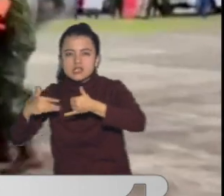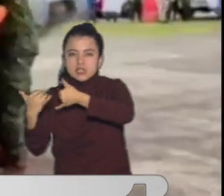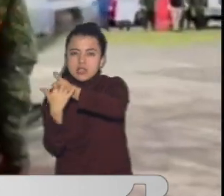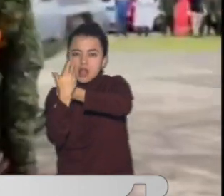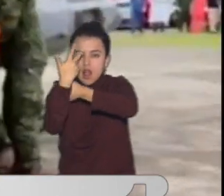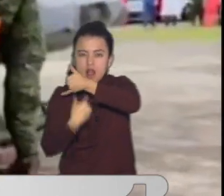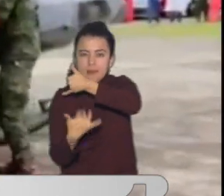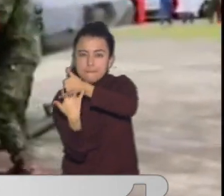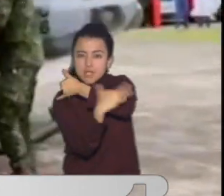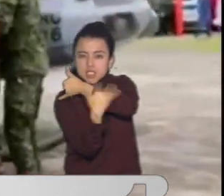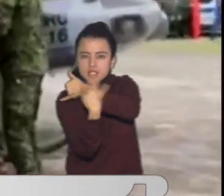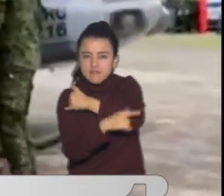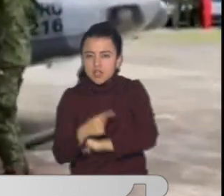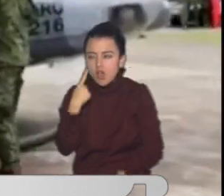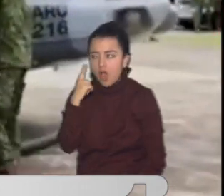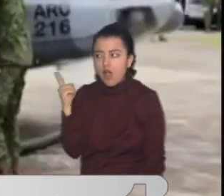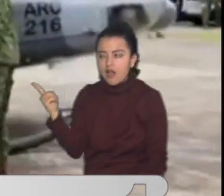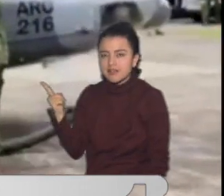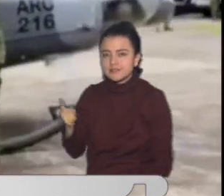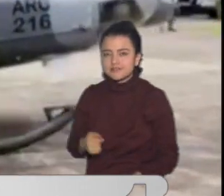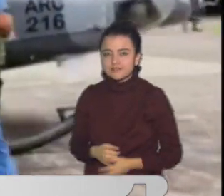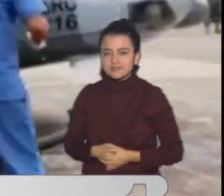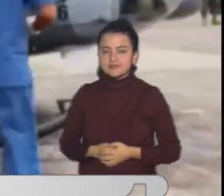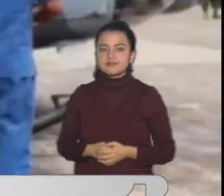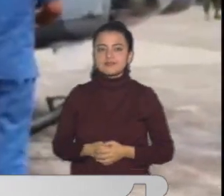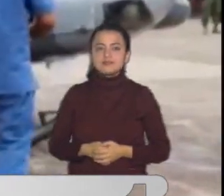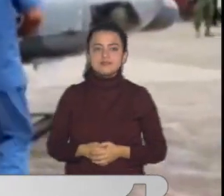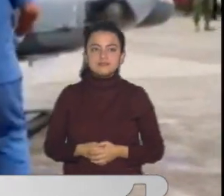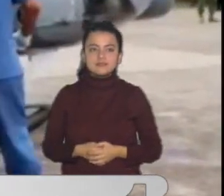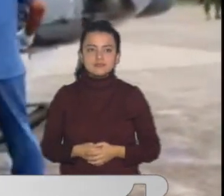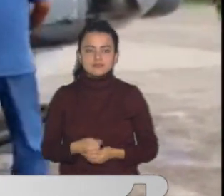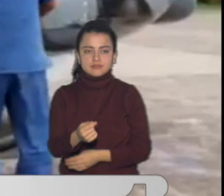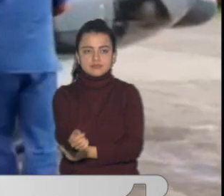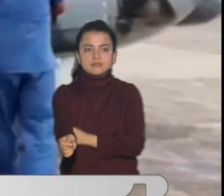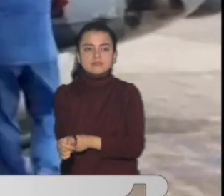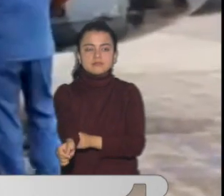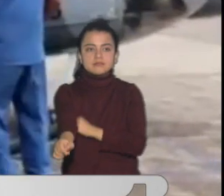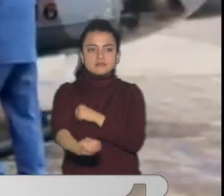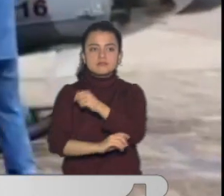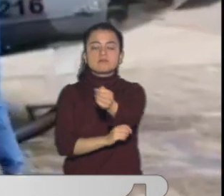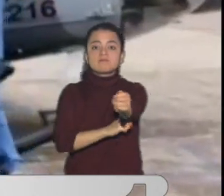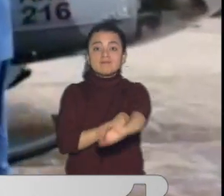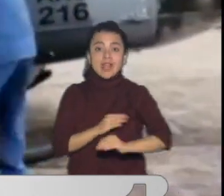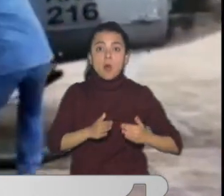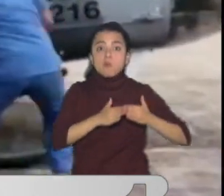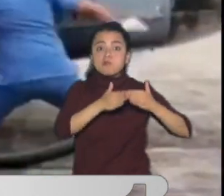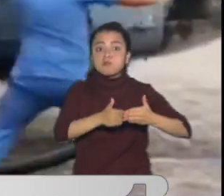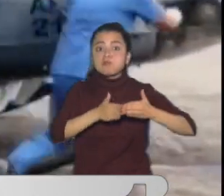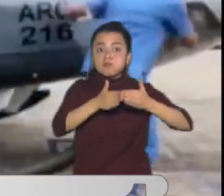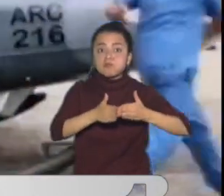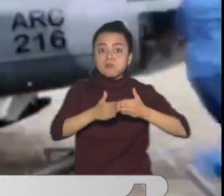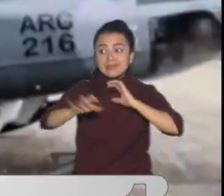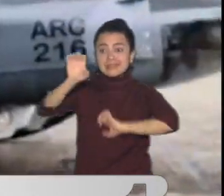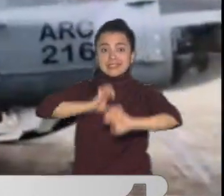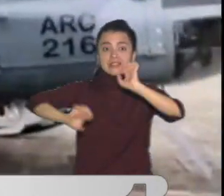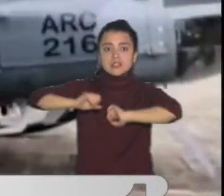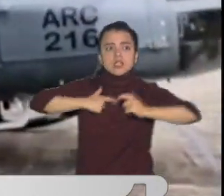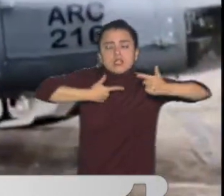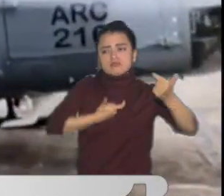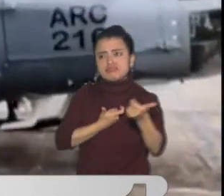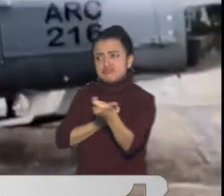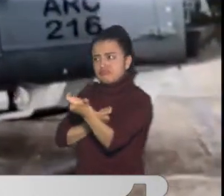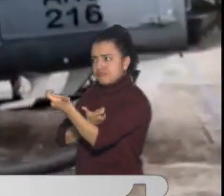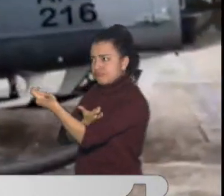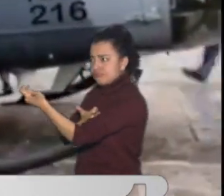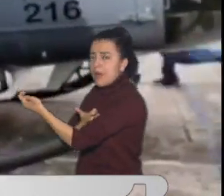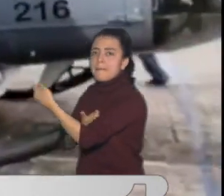disputándose las rutas del narcotráfico. Sostuvieron un enfrentamiento armado contra presuntos integrantes del grupo armado organizado